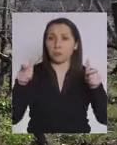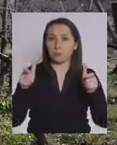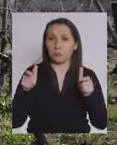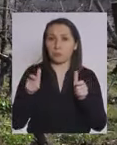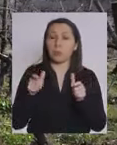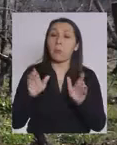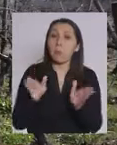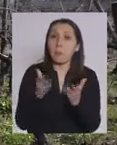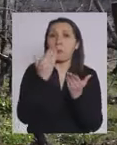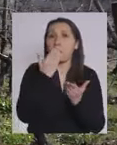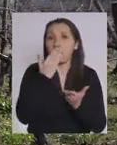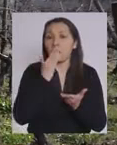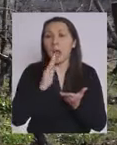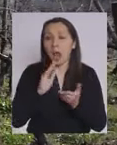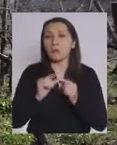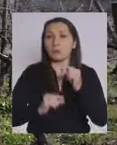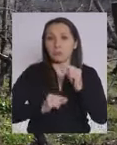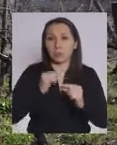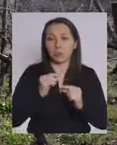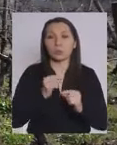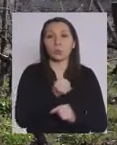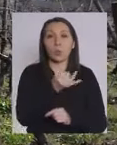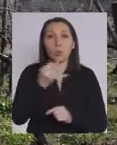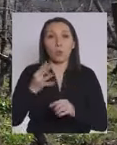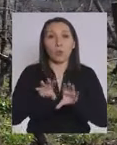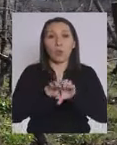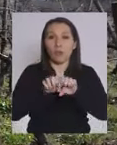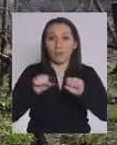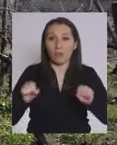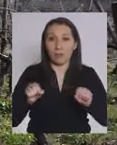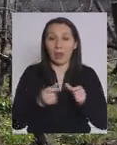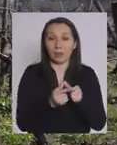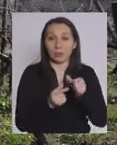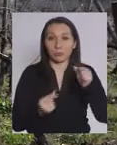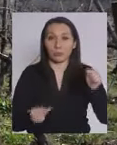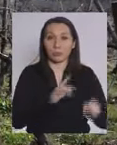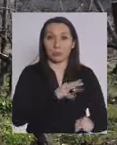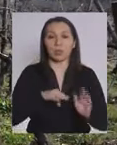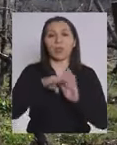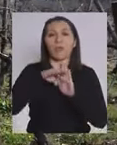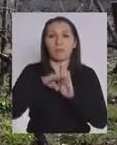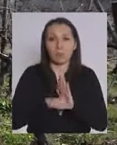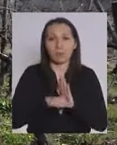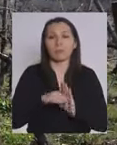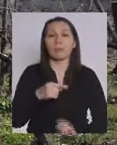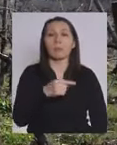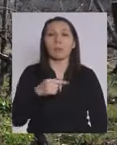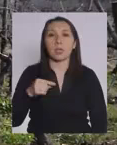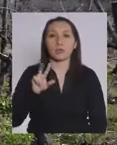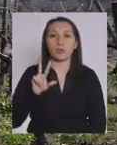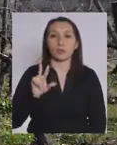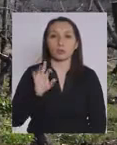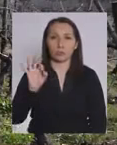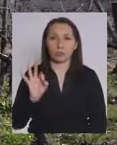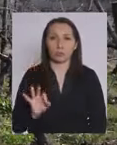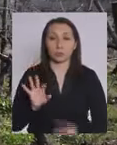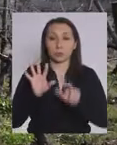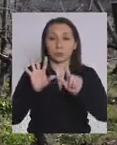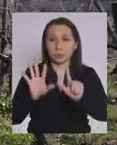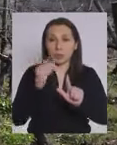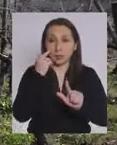una leve mejoría la variación de casos confirmados a nivel nacional bajó en menos 8% en los últimos